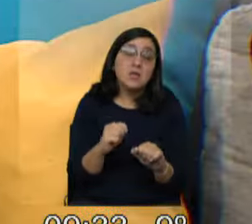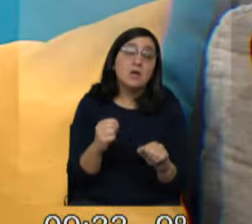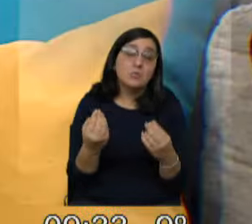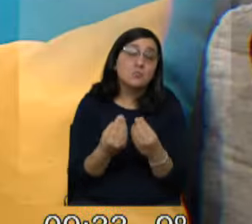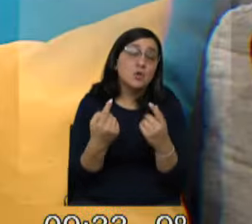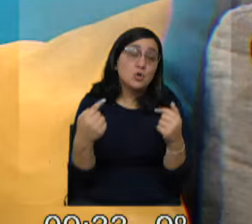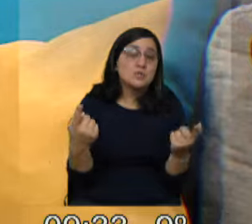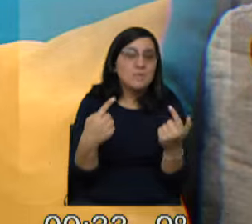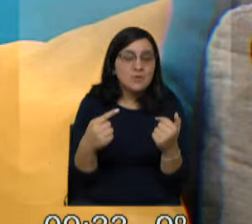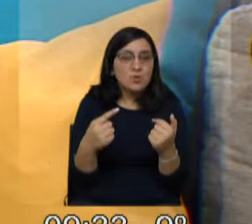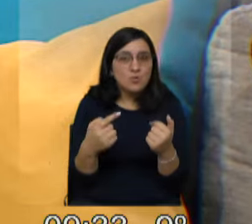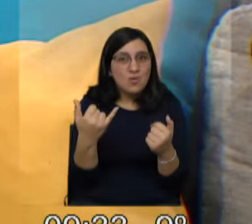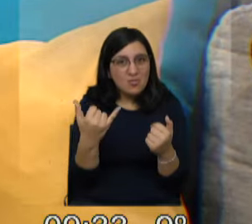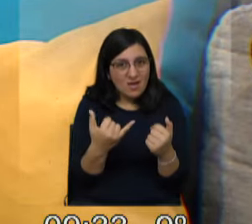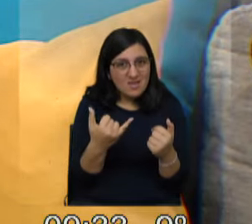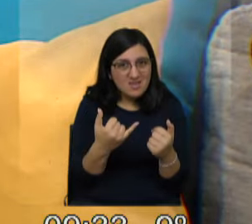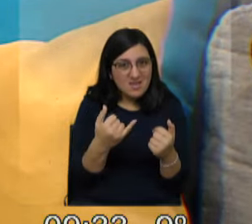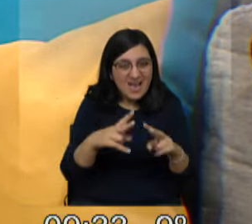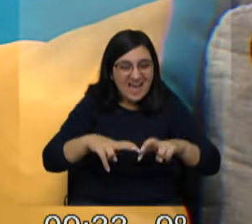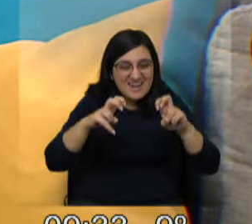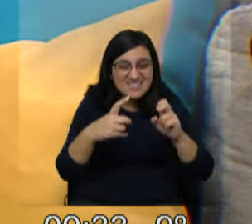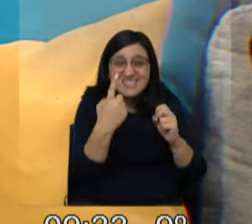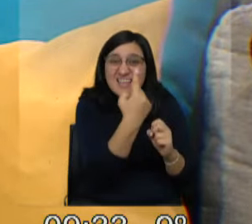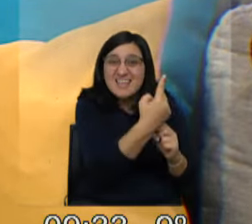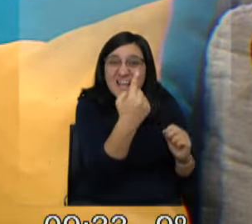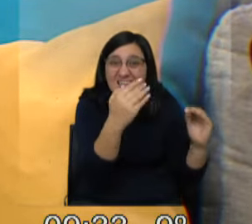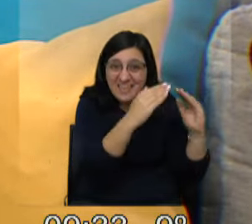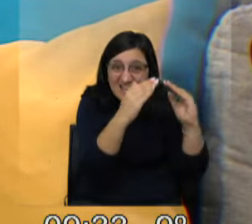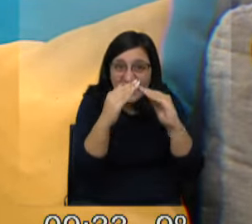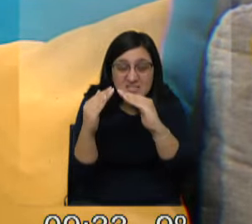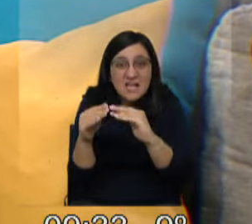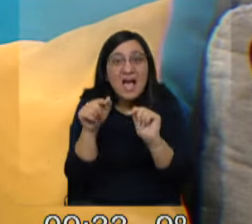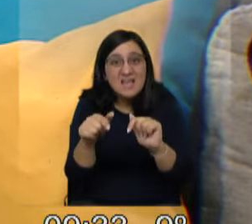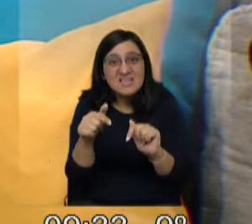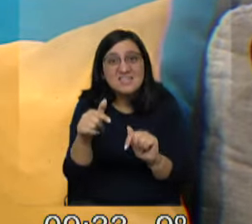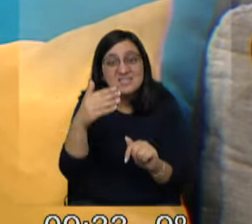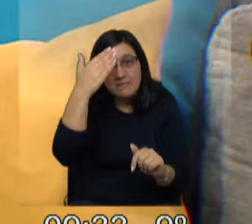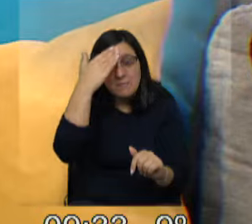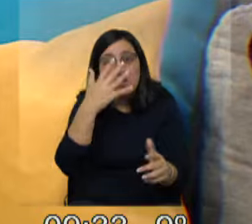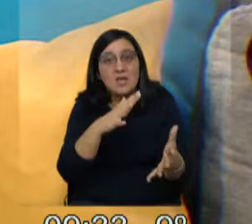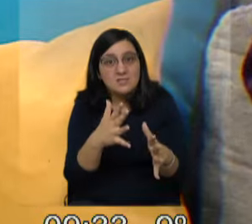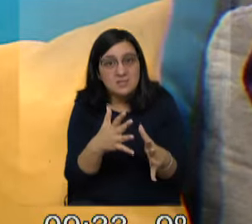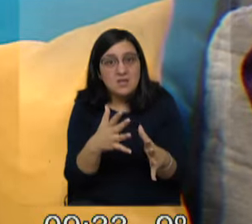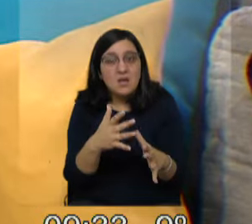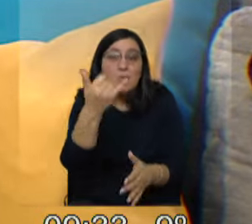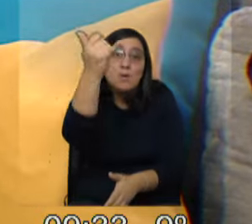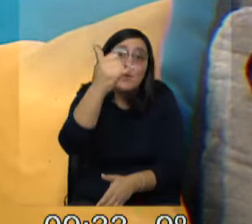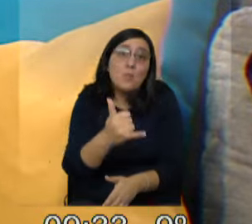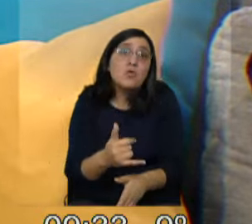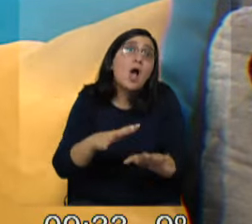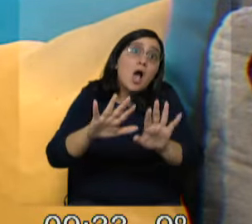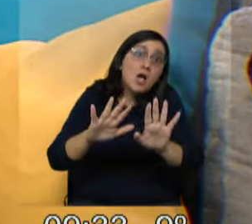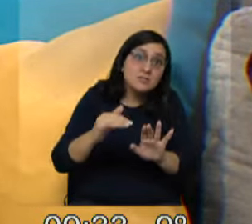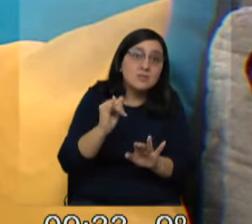pero cuando aterrizan a nuestros hogares, nosotros sabemos de lo que se está hablando. Y es una comprobación que aquello del